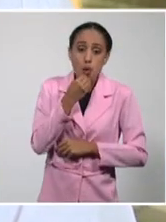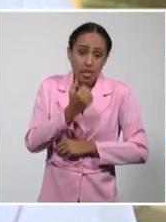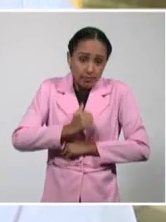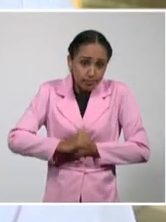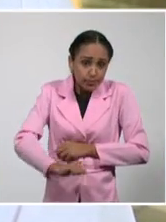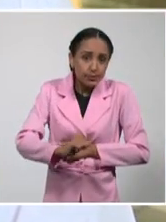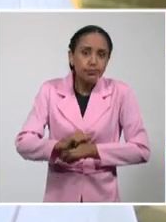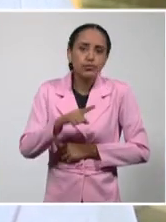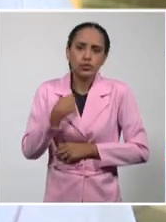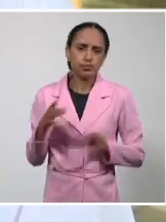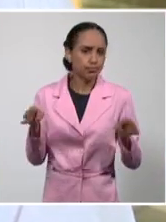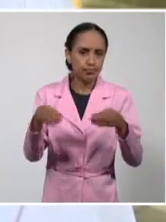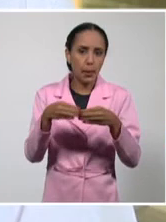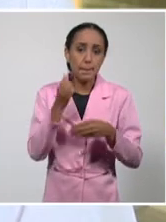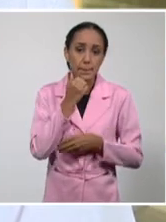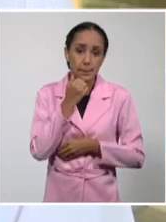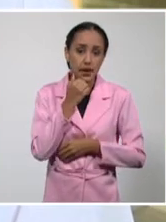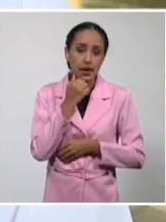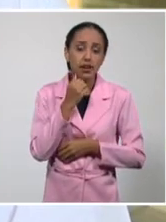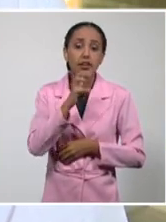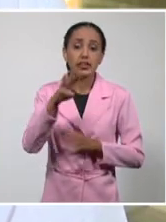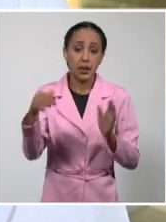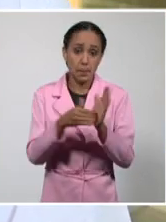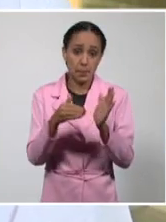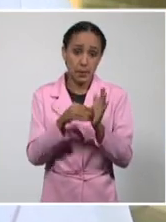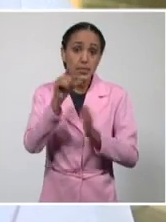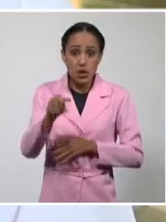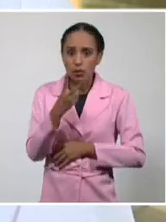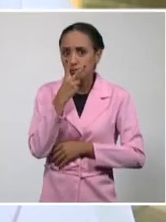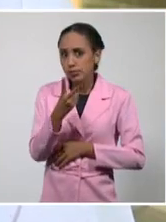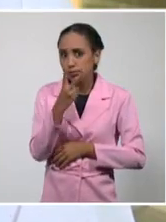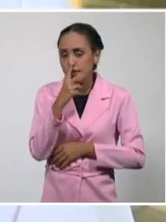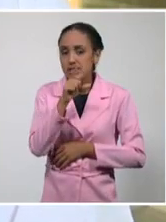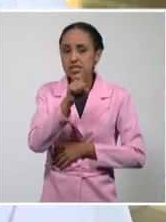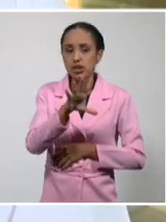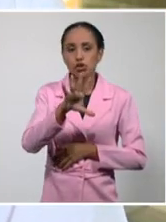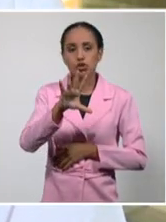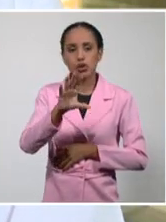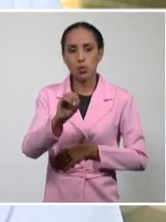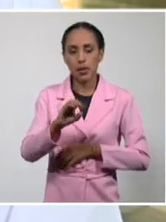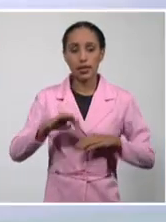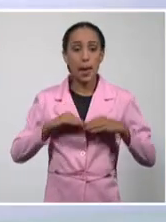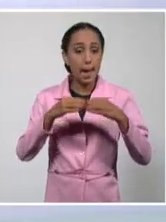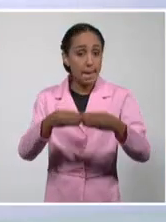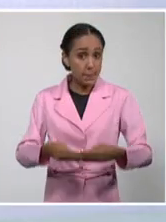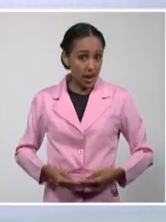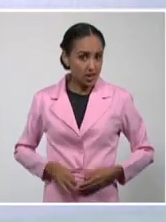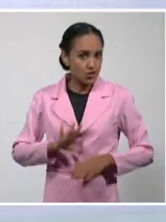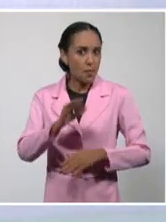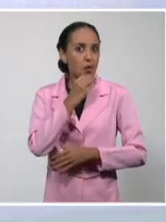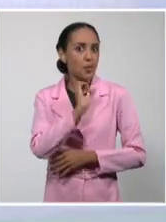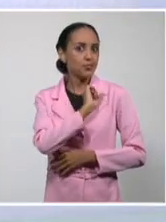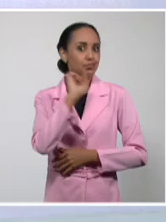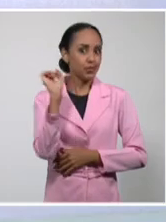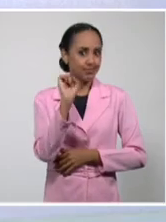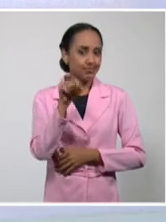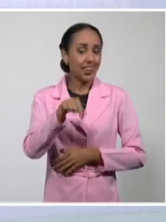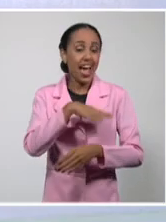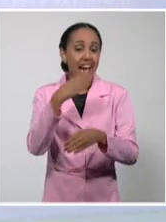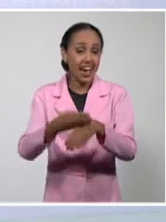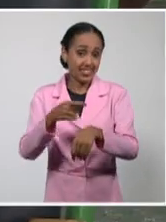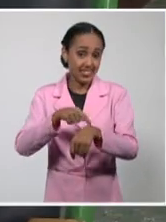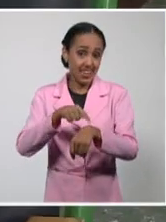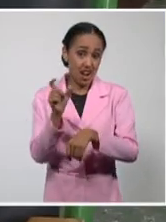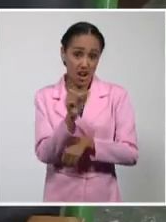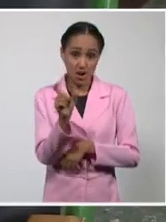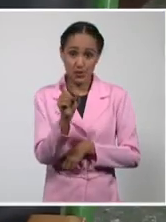con más de 3.000 casos atendidos y 150 embarazos logrados. Hasta la fecha, el centro